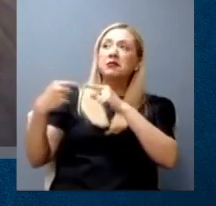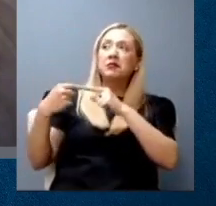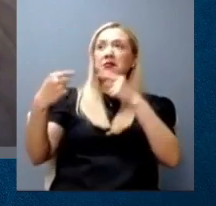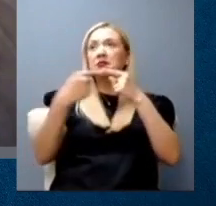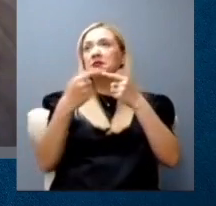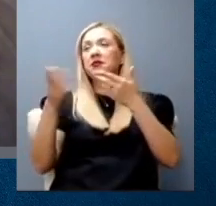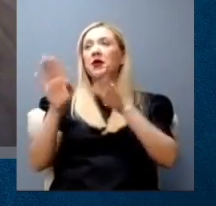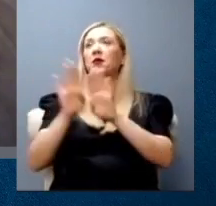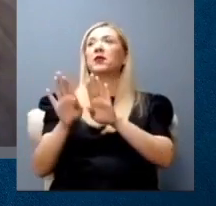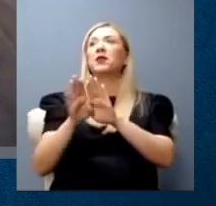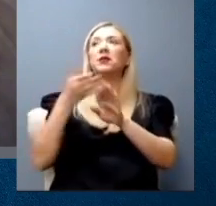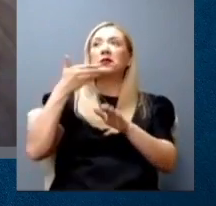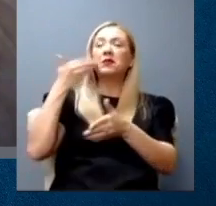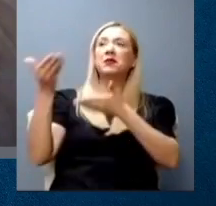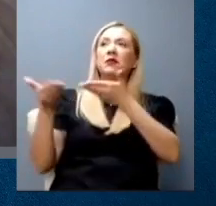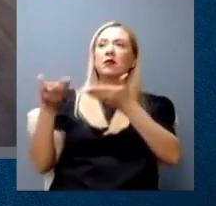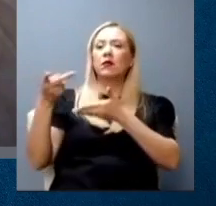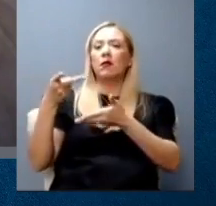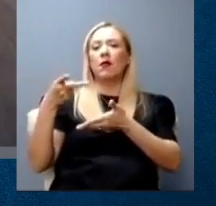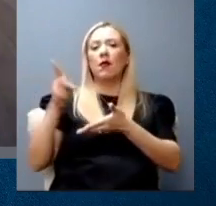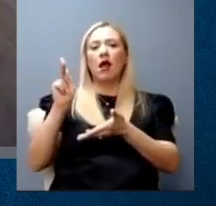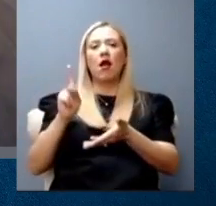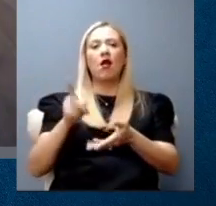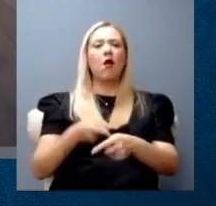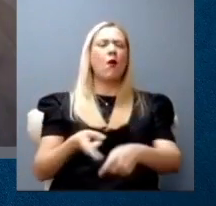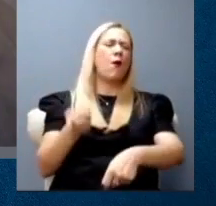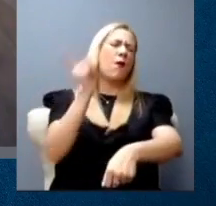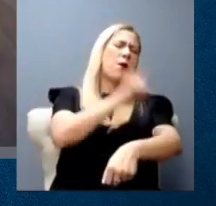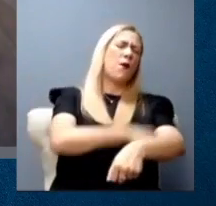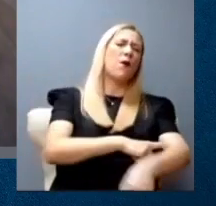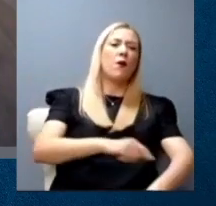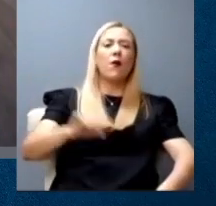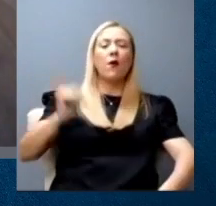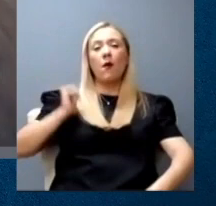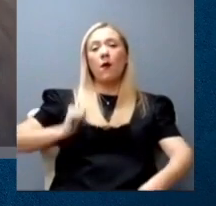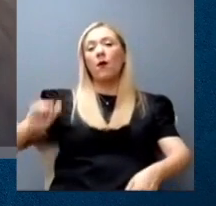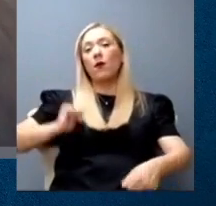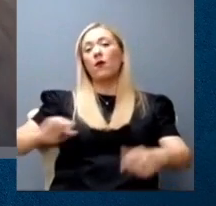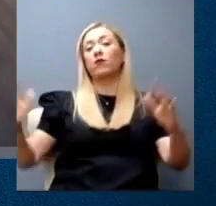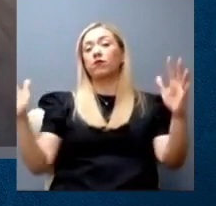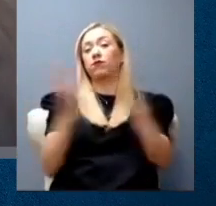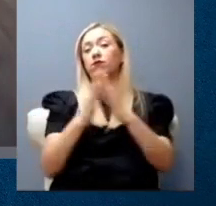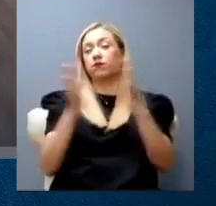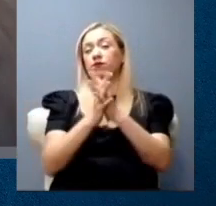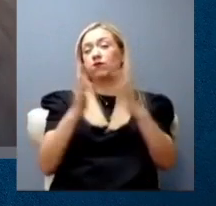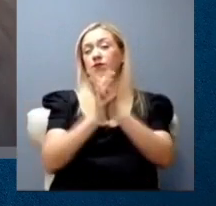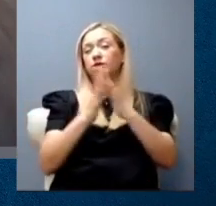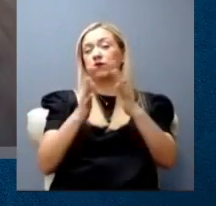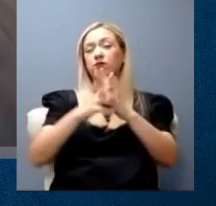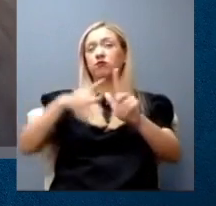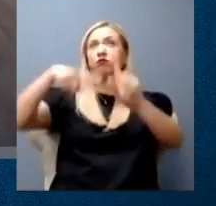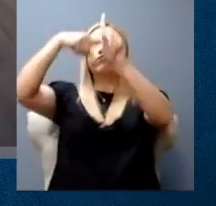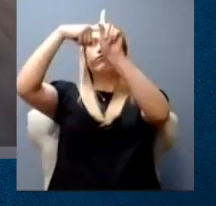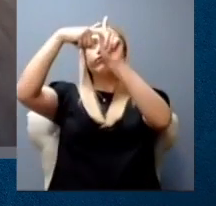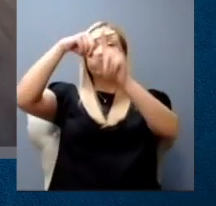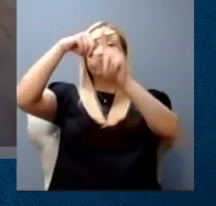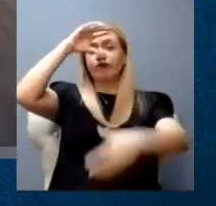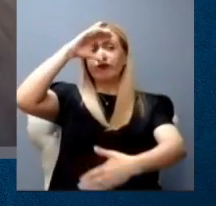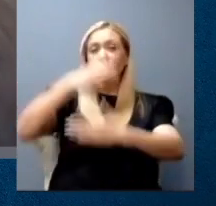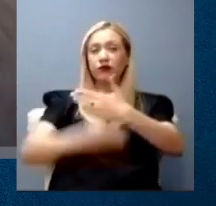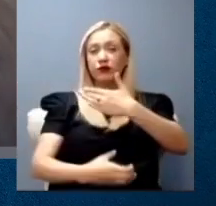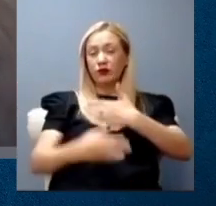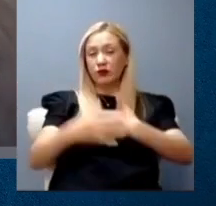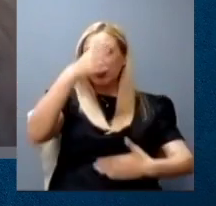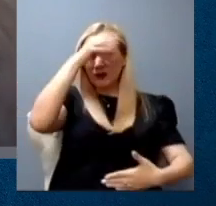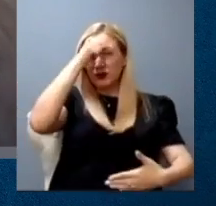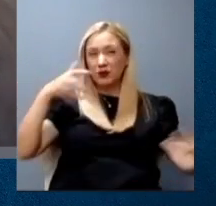derecho de gentes que ya se conocía desde la Edad Media, pues se vuelve a hacer una relectura de esto porque se ve la necesidad